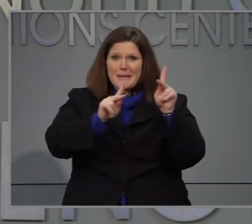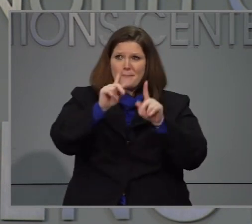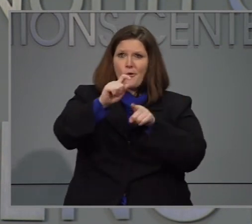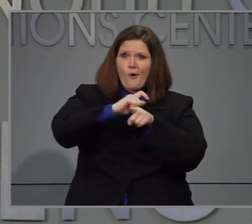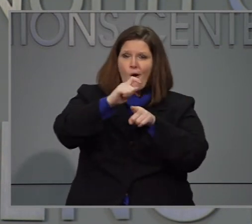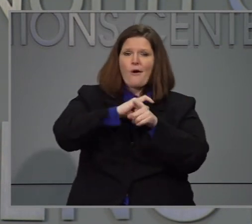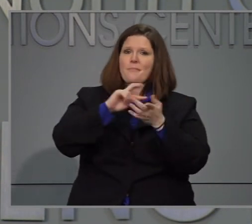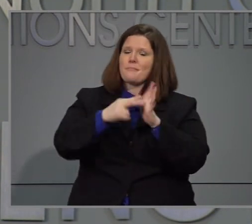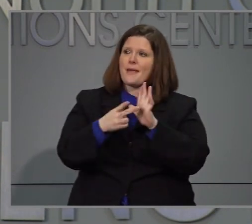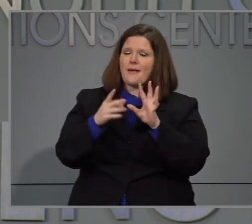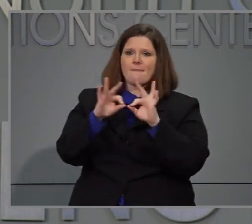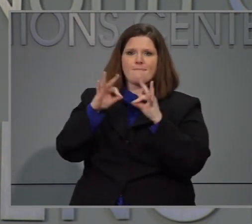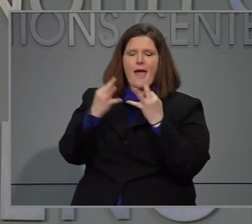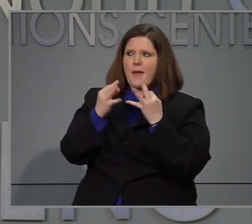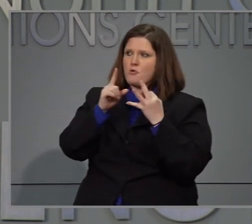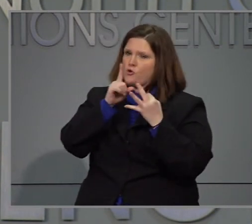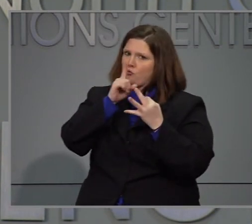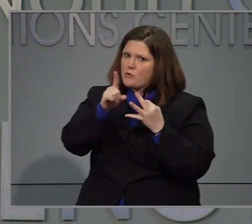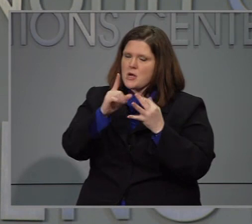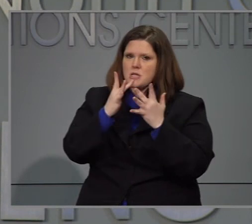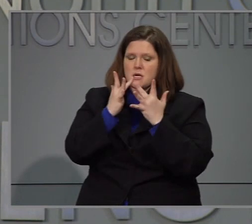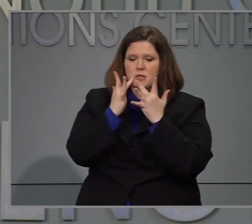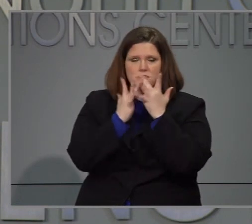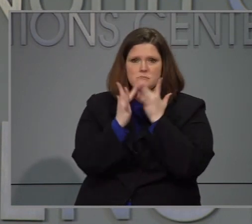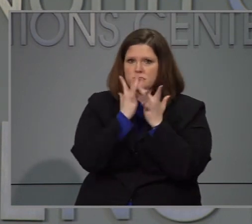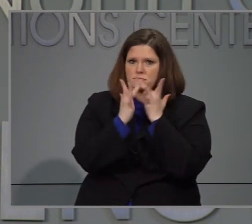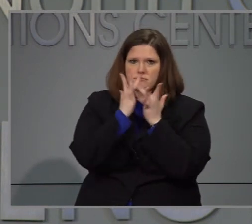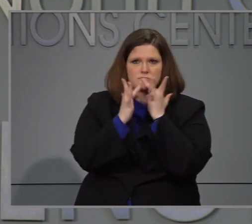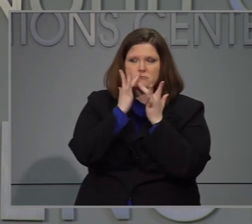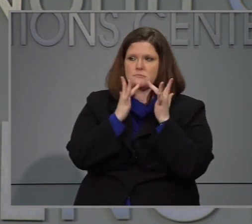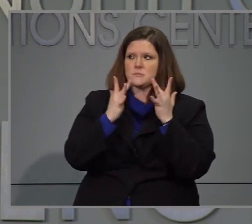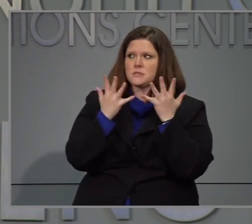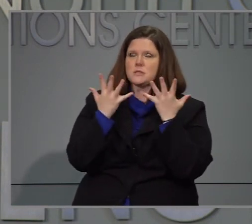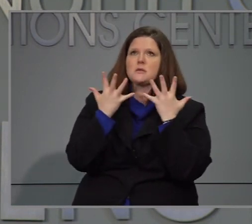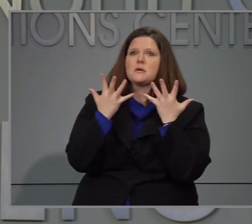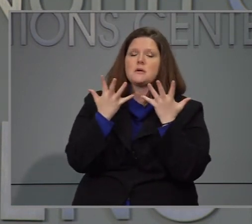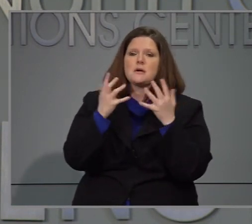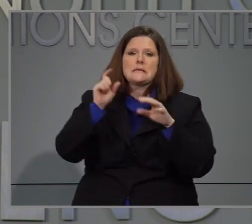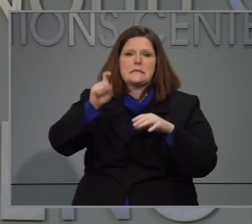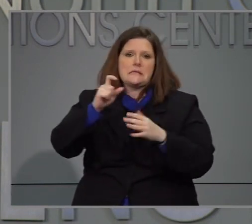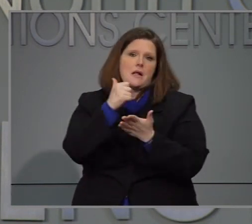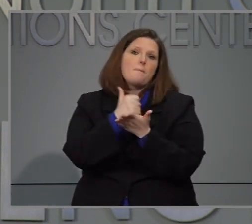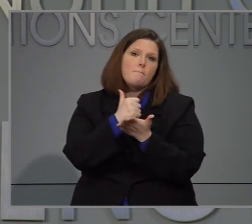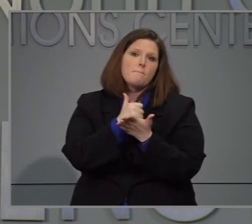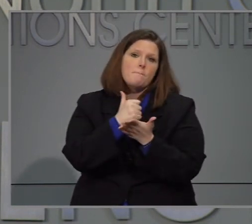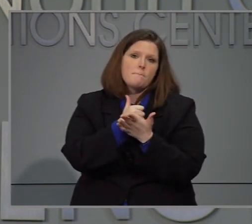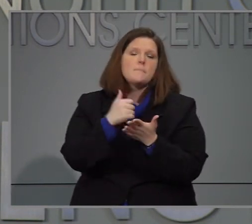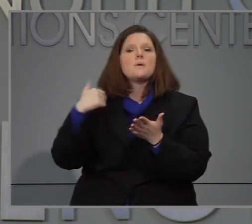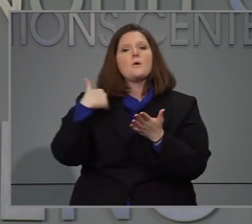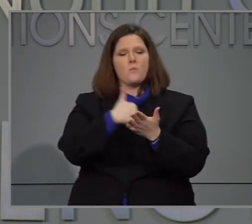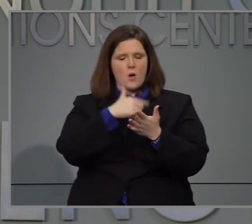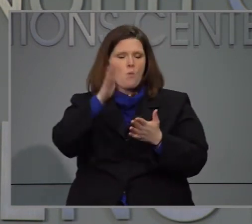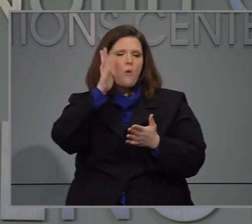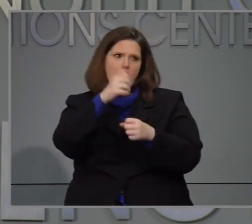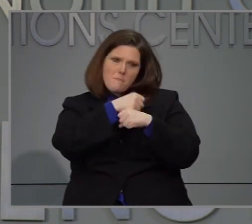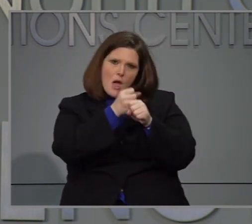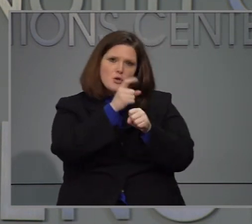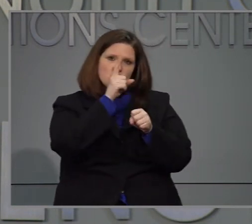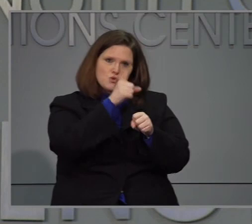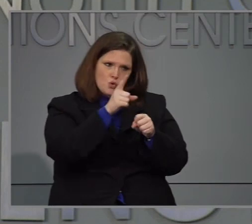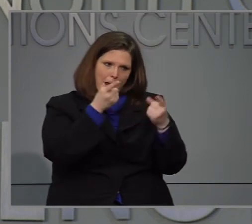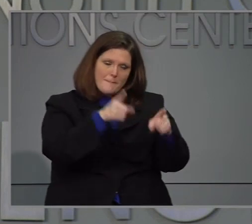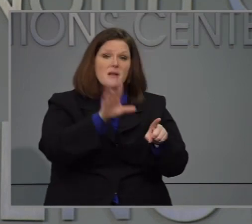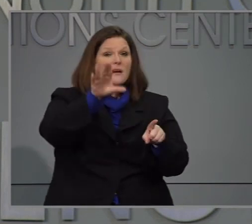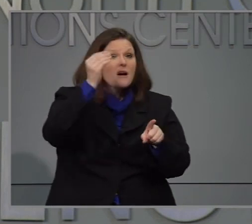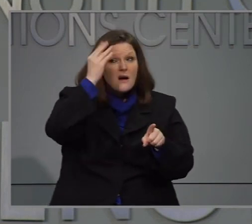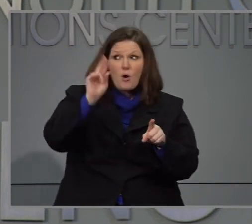que está en el borde y necesitan recibir atención lo más pronto posible. Sé que este es